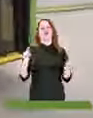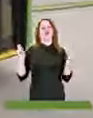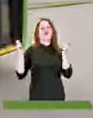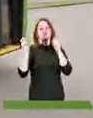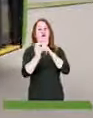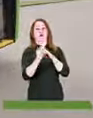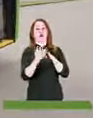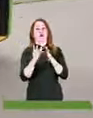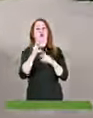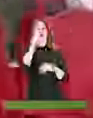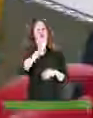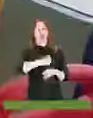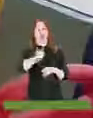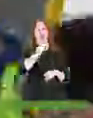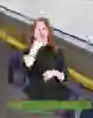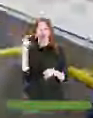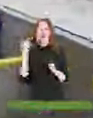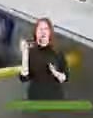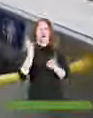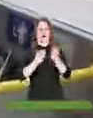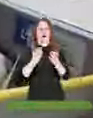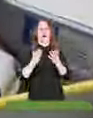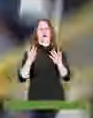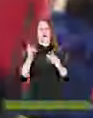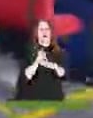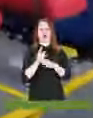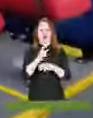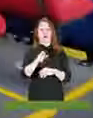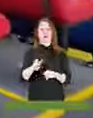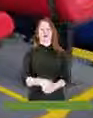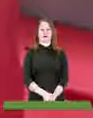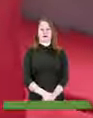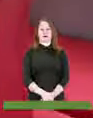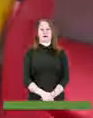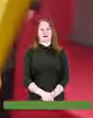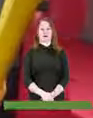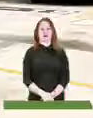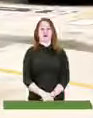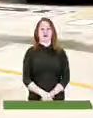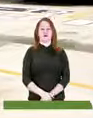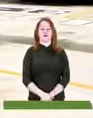prestar cada día un mejor servicio a nuestros usuarios.